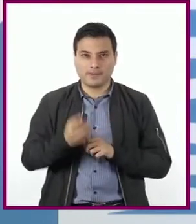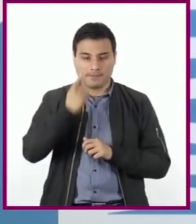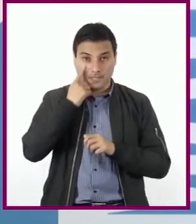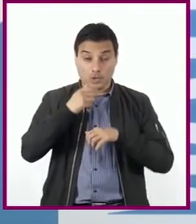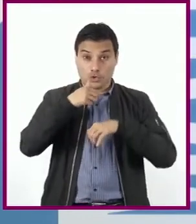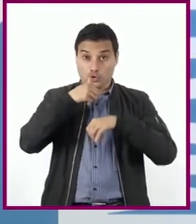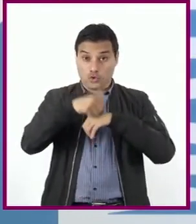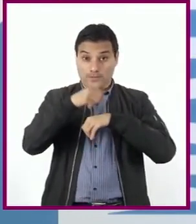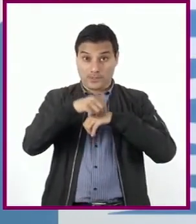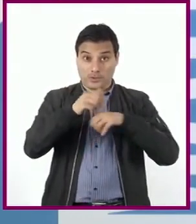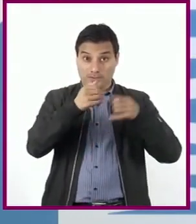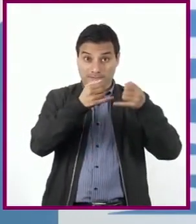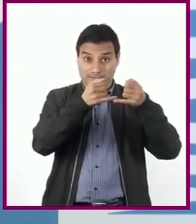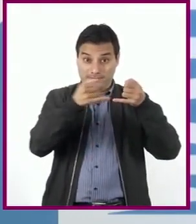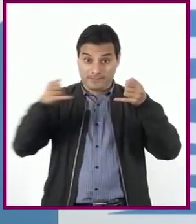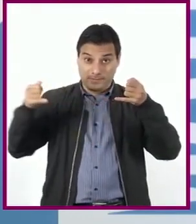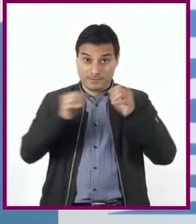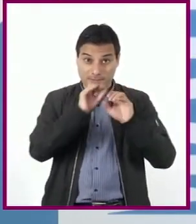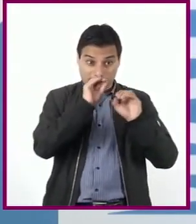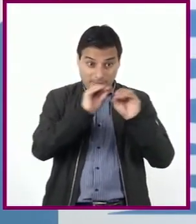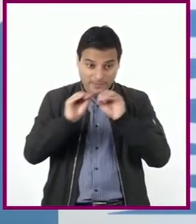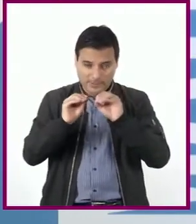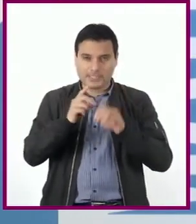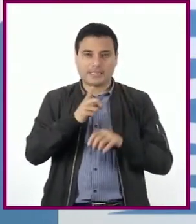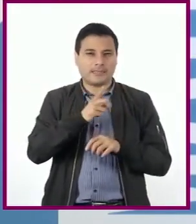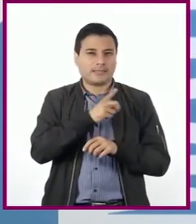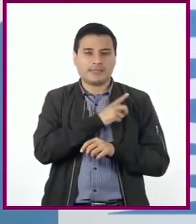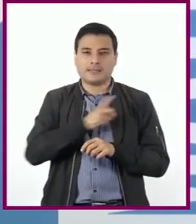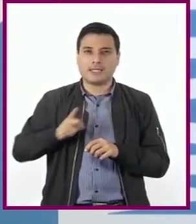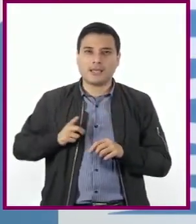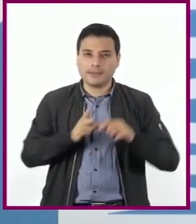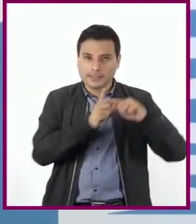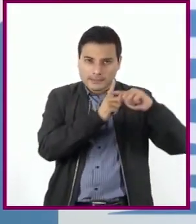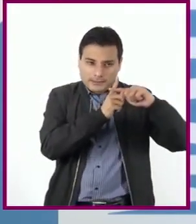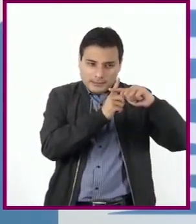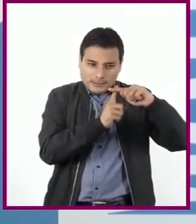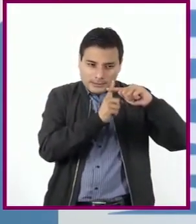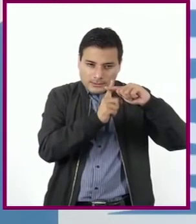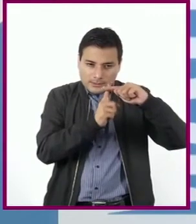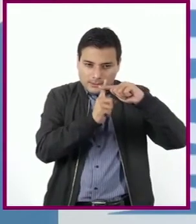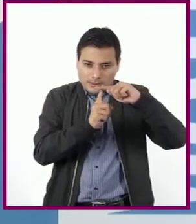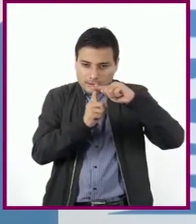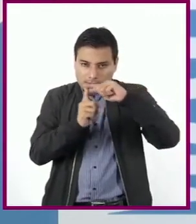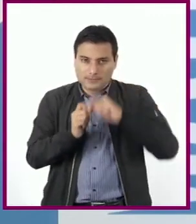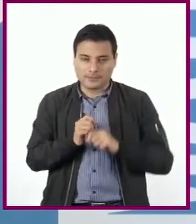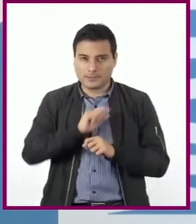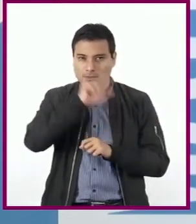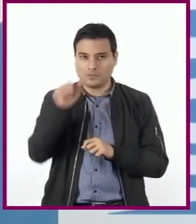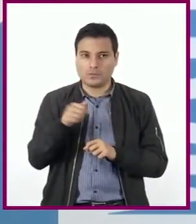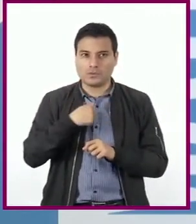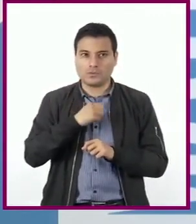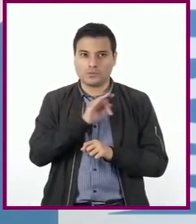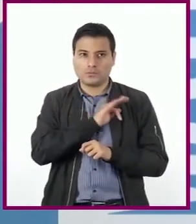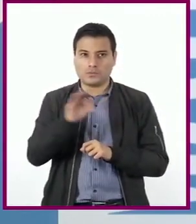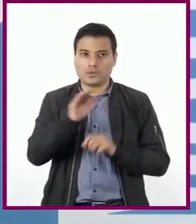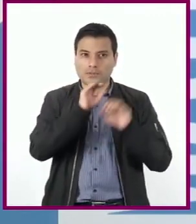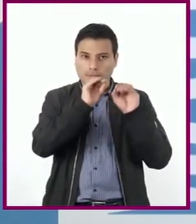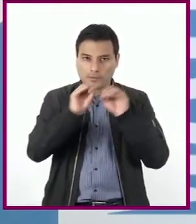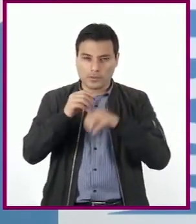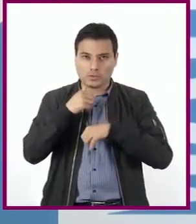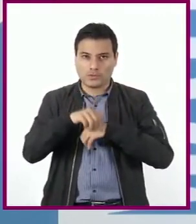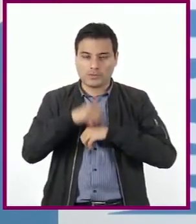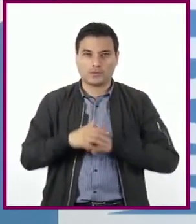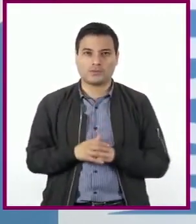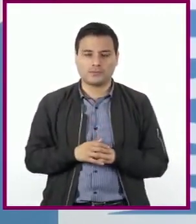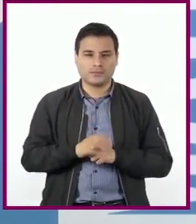numérica, se debe dividir equitativamente la línea para trazar correctamente la escala. Oye,